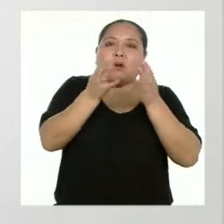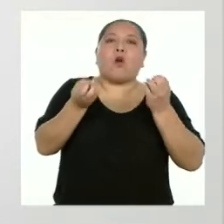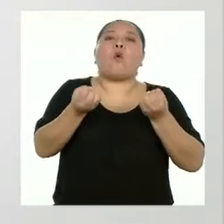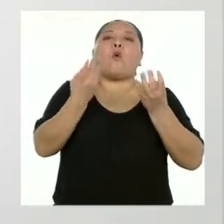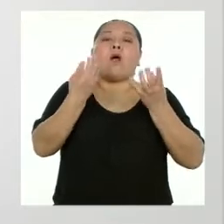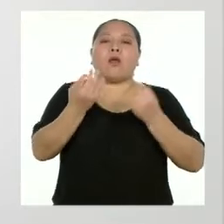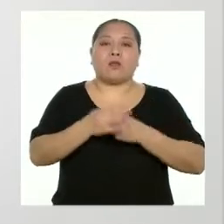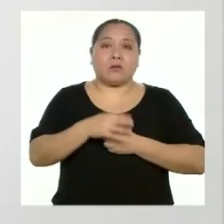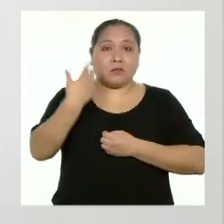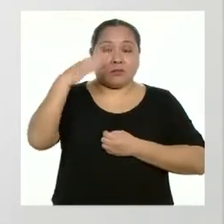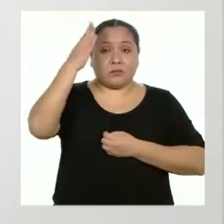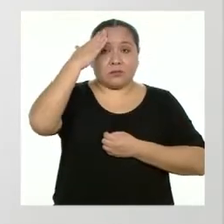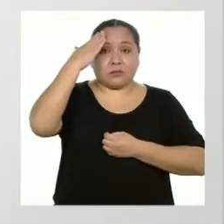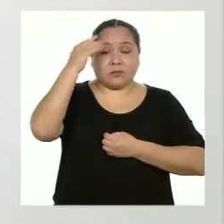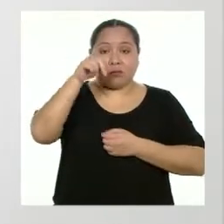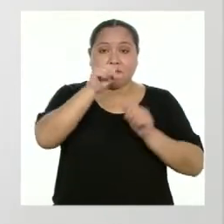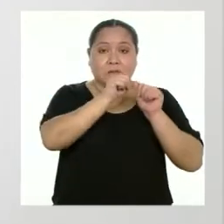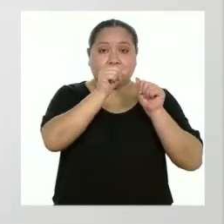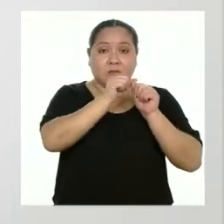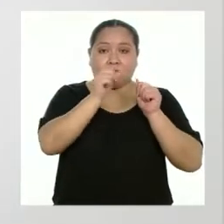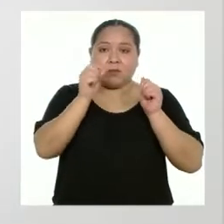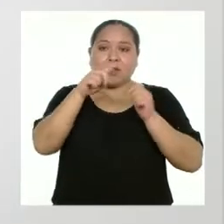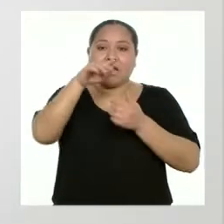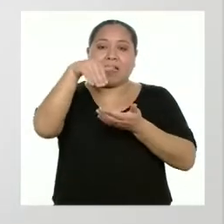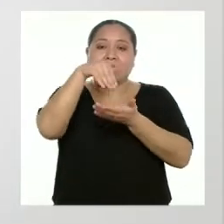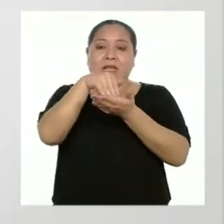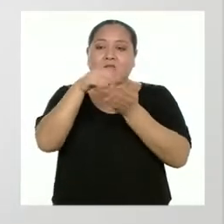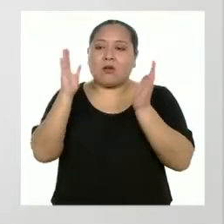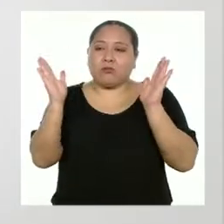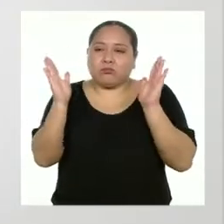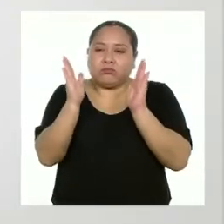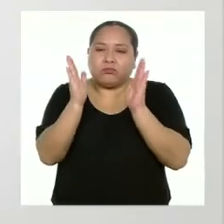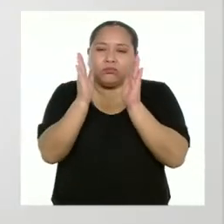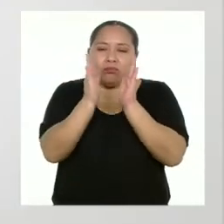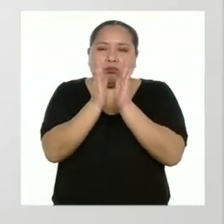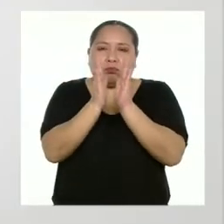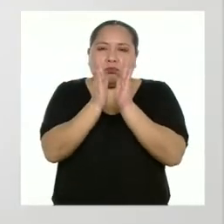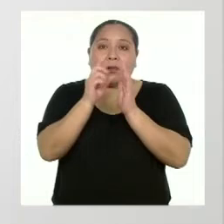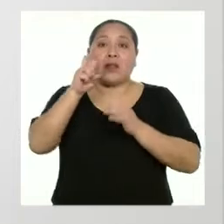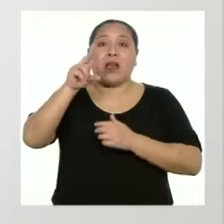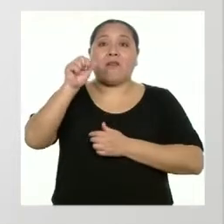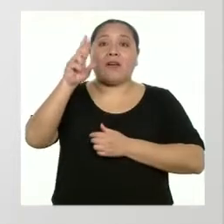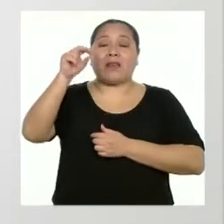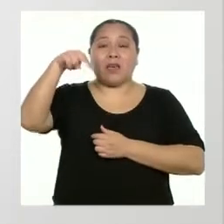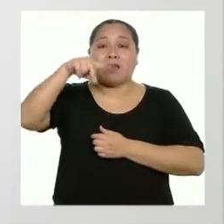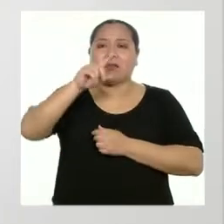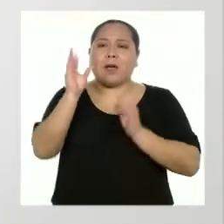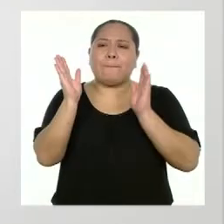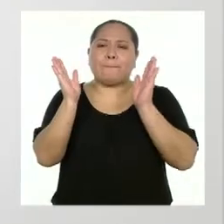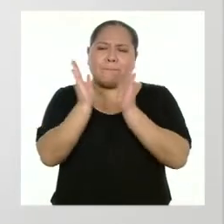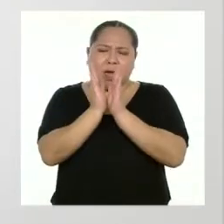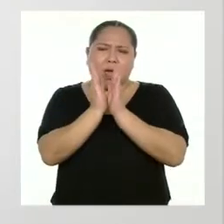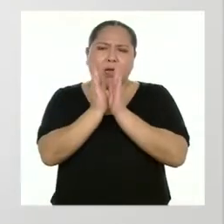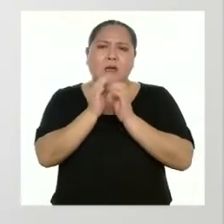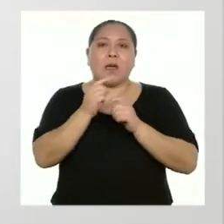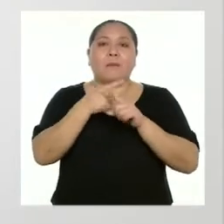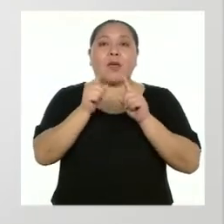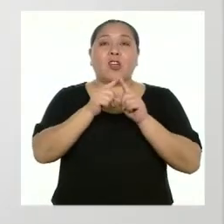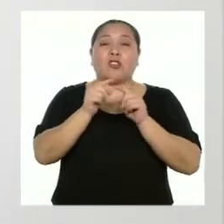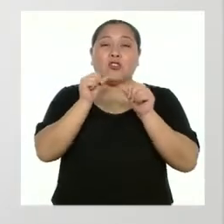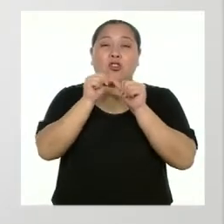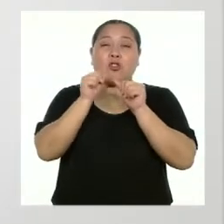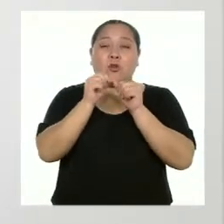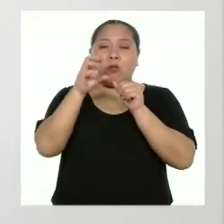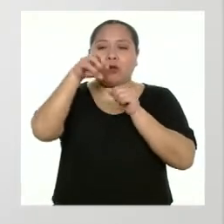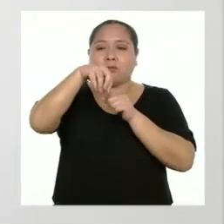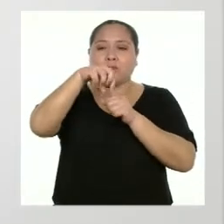los valores tienden a concentrarse alrededor de su media, la varianza será más pequeña. Y si los valores se